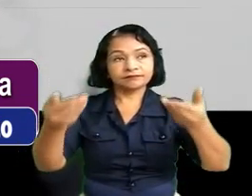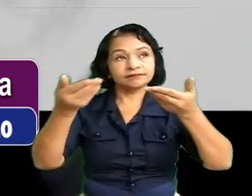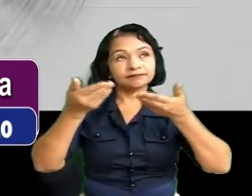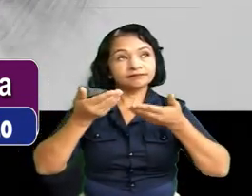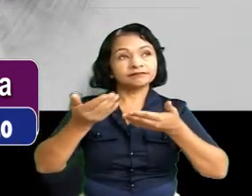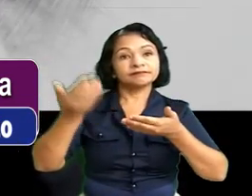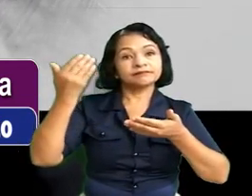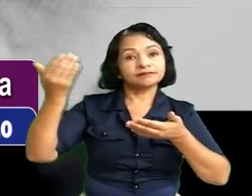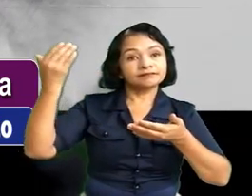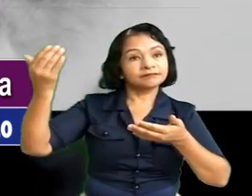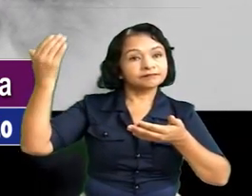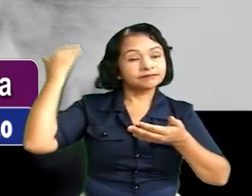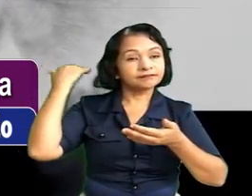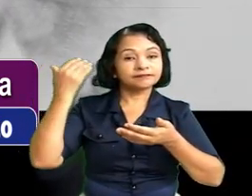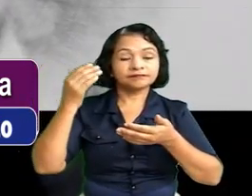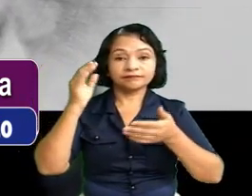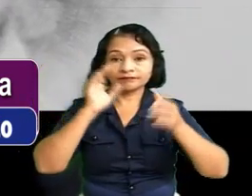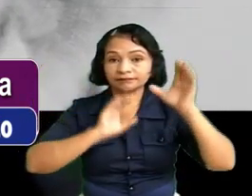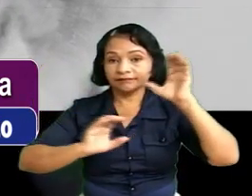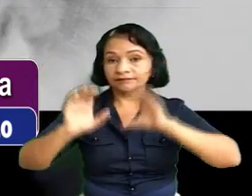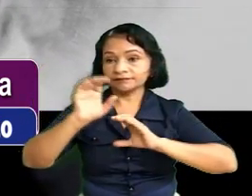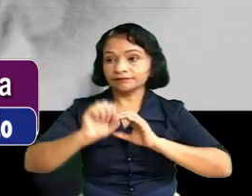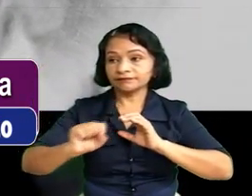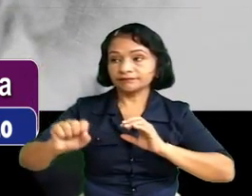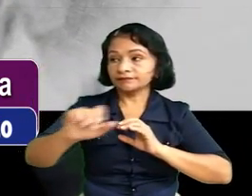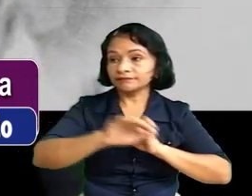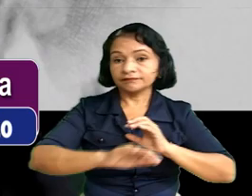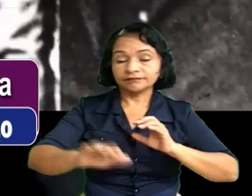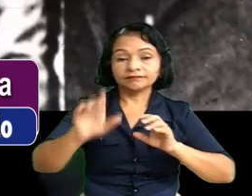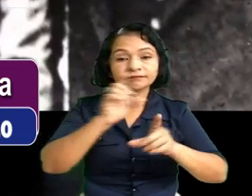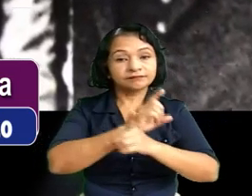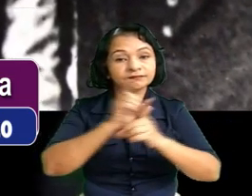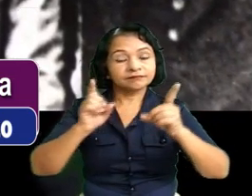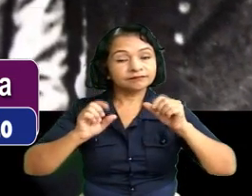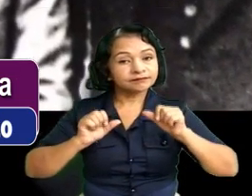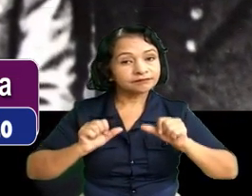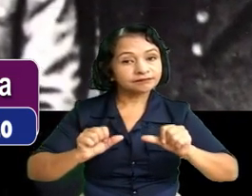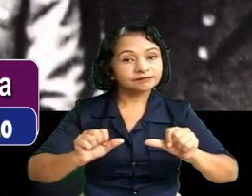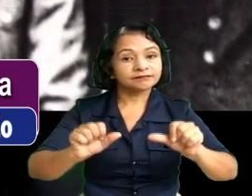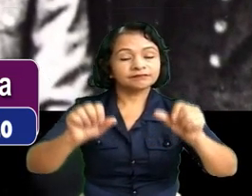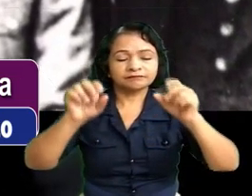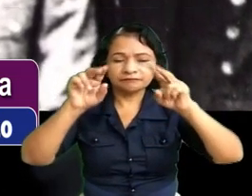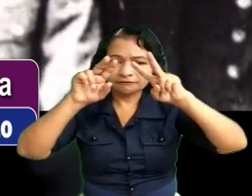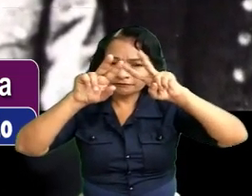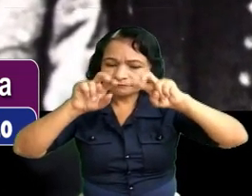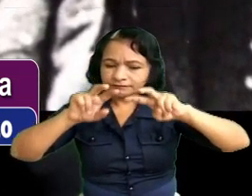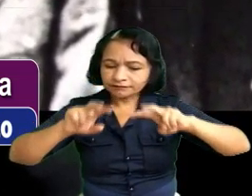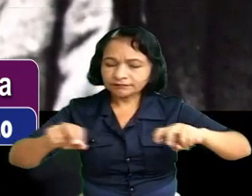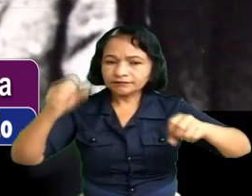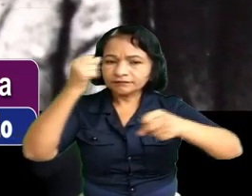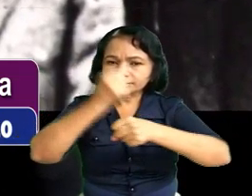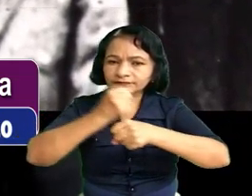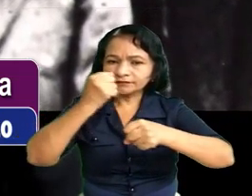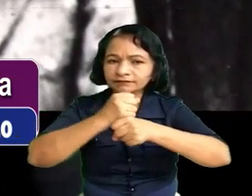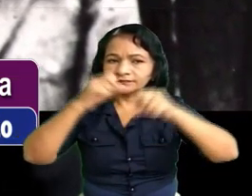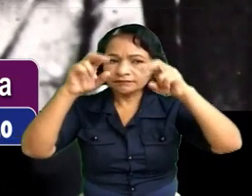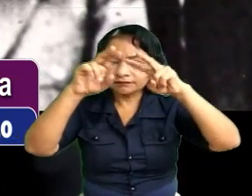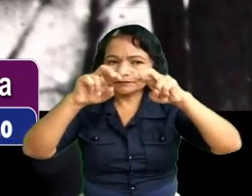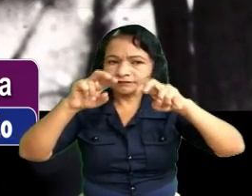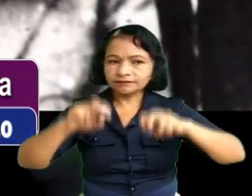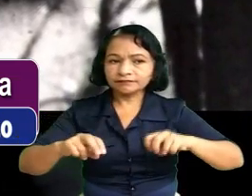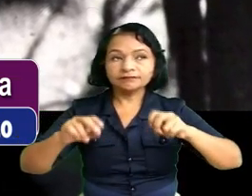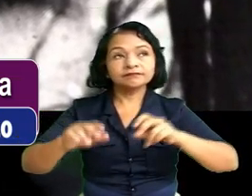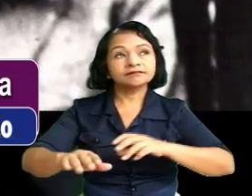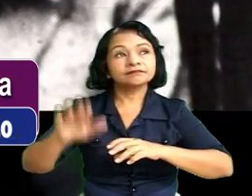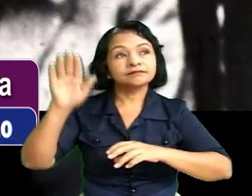La historia es una ciencia social que tiene que continua revisión, trabajo. Entonces, uno de los compromisos que nosotros